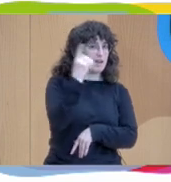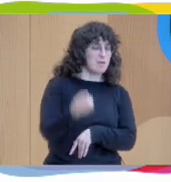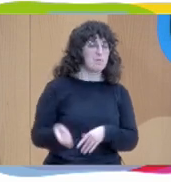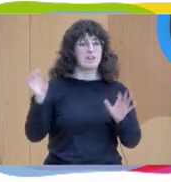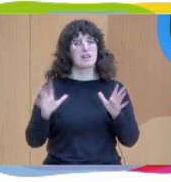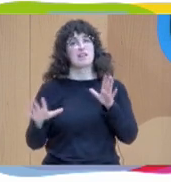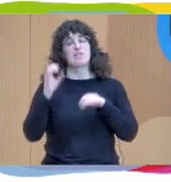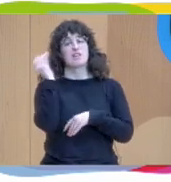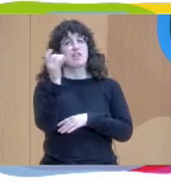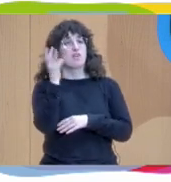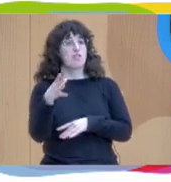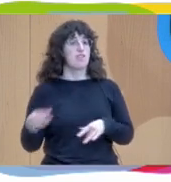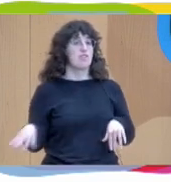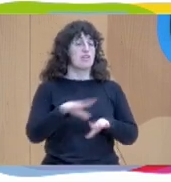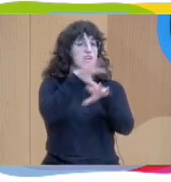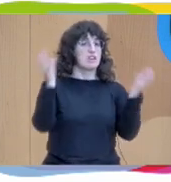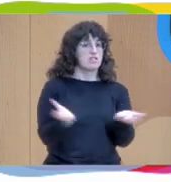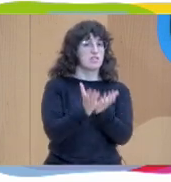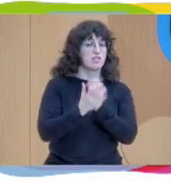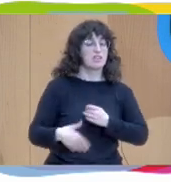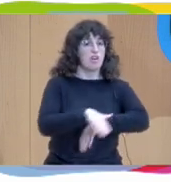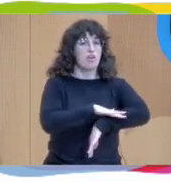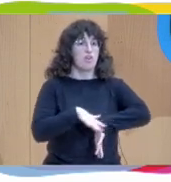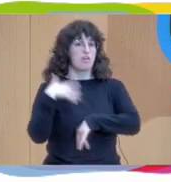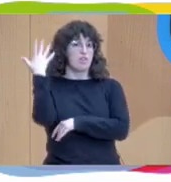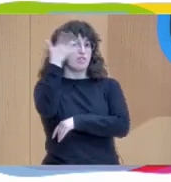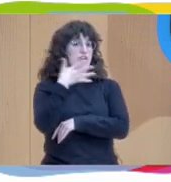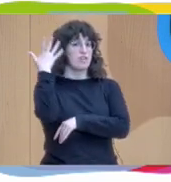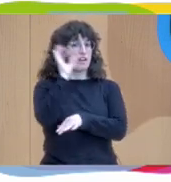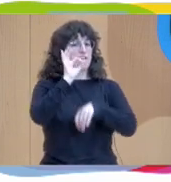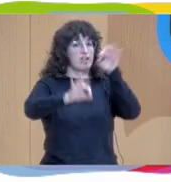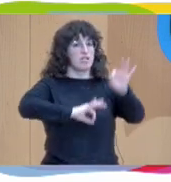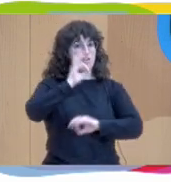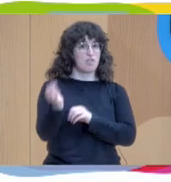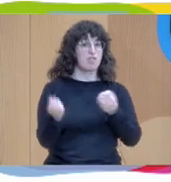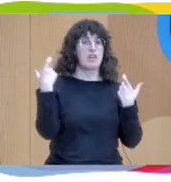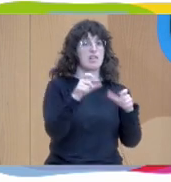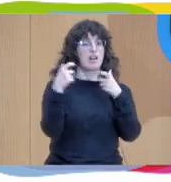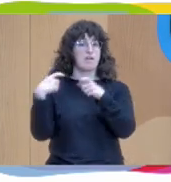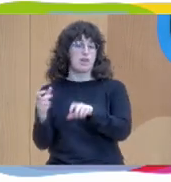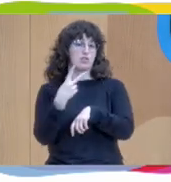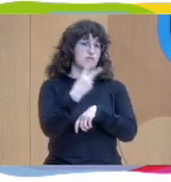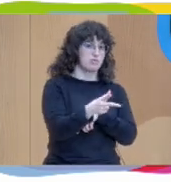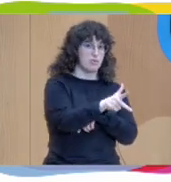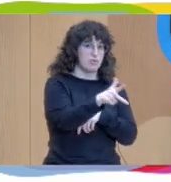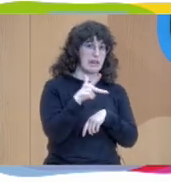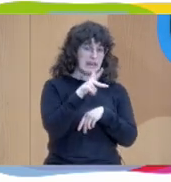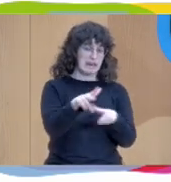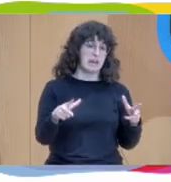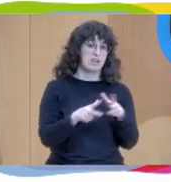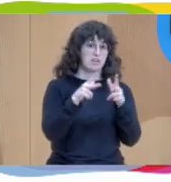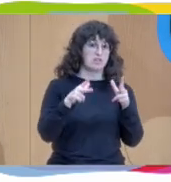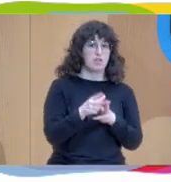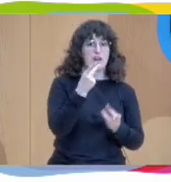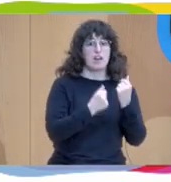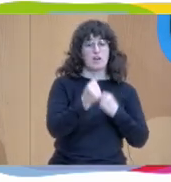dialógico organizado por el gobierno de navarra con la implicación activa de dos de sus departamentos el de derechos sociales economía social y empleo y también